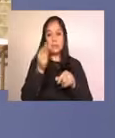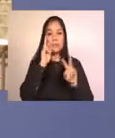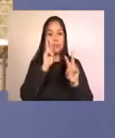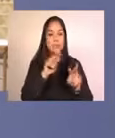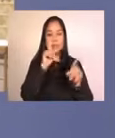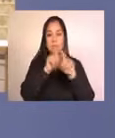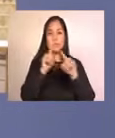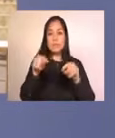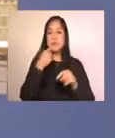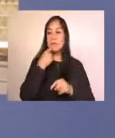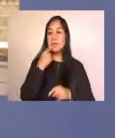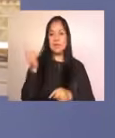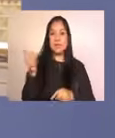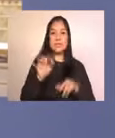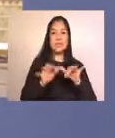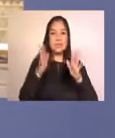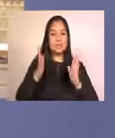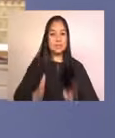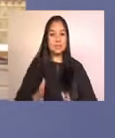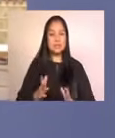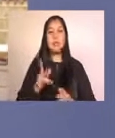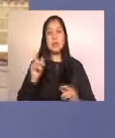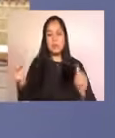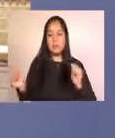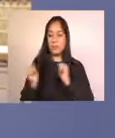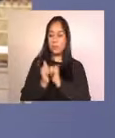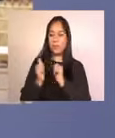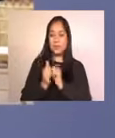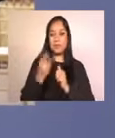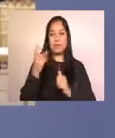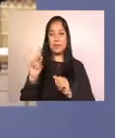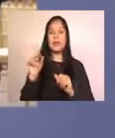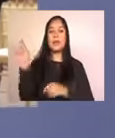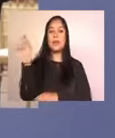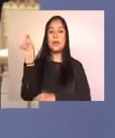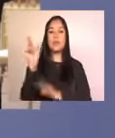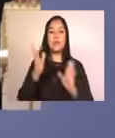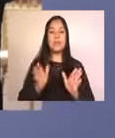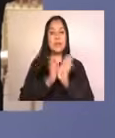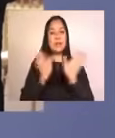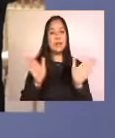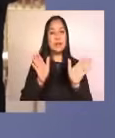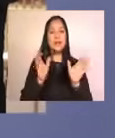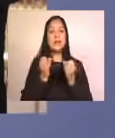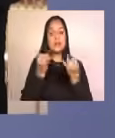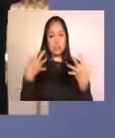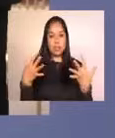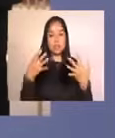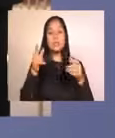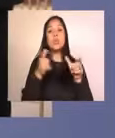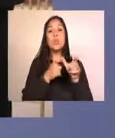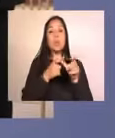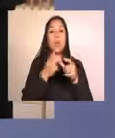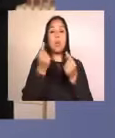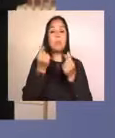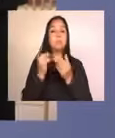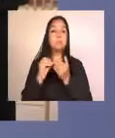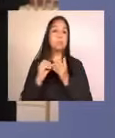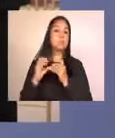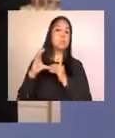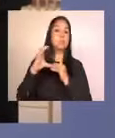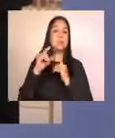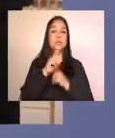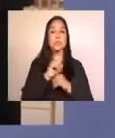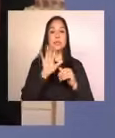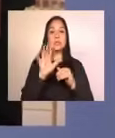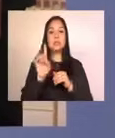las palabras del señor secretario, acompañado de la Contraloría General de Cuentas, que con un aumento presupuestario de